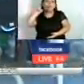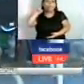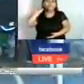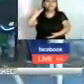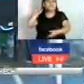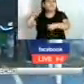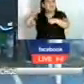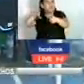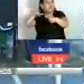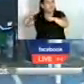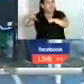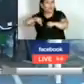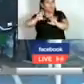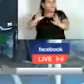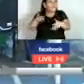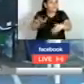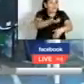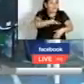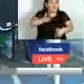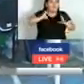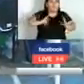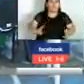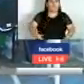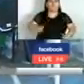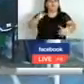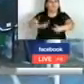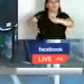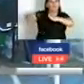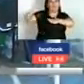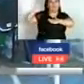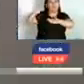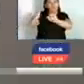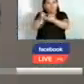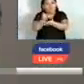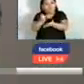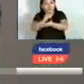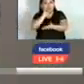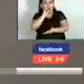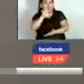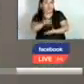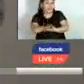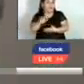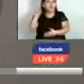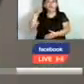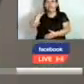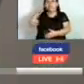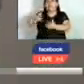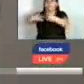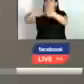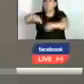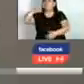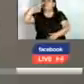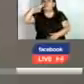va a depender del compromiso del gobierno con el ajuste fiscal. Así lo agrega también Fitch Ratings.